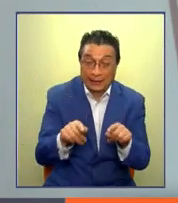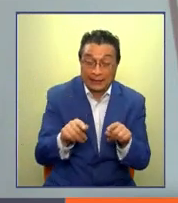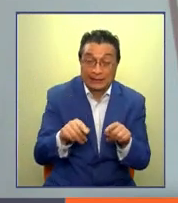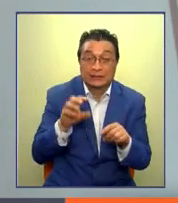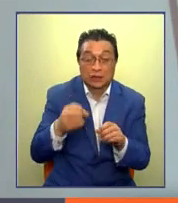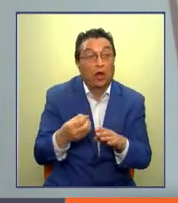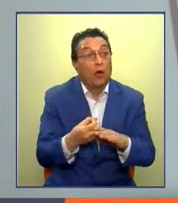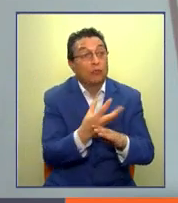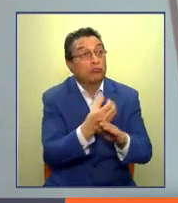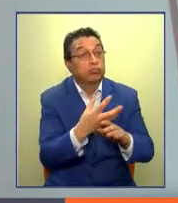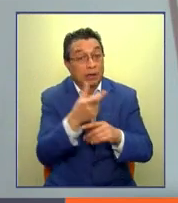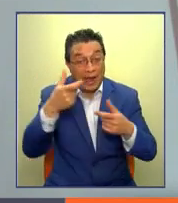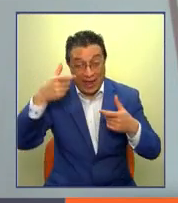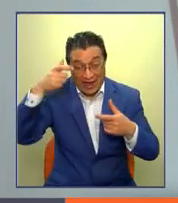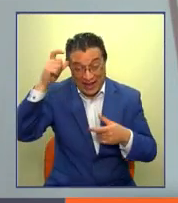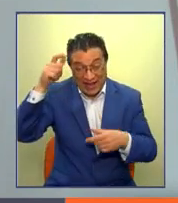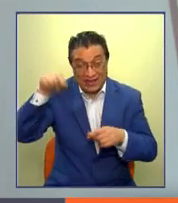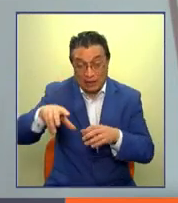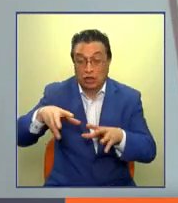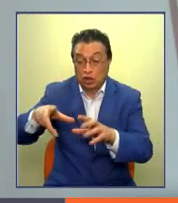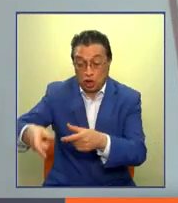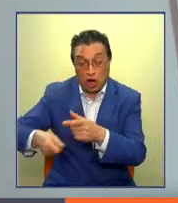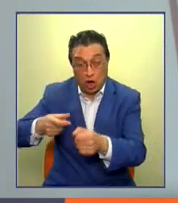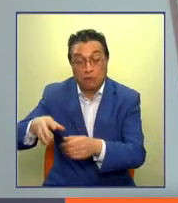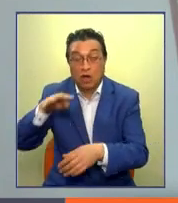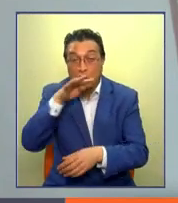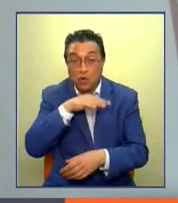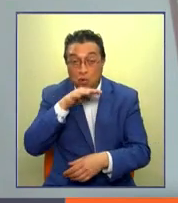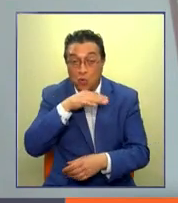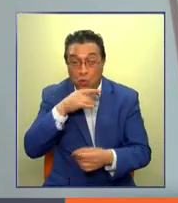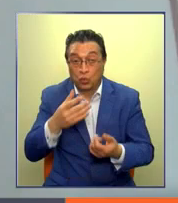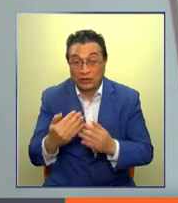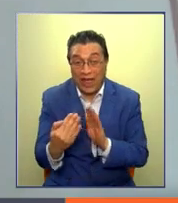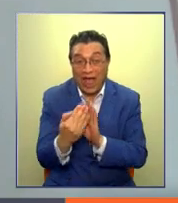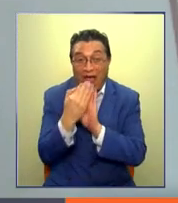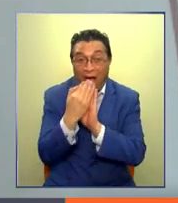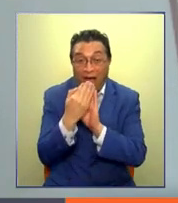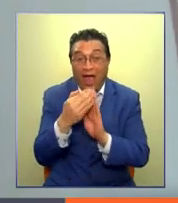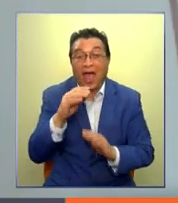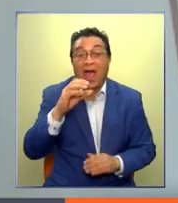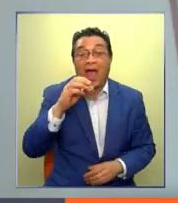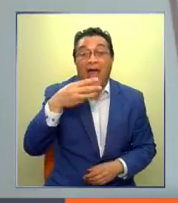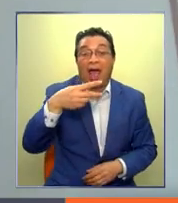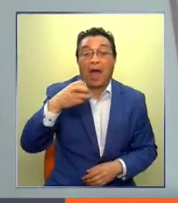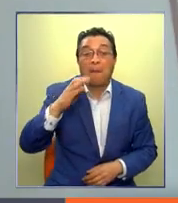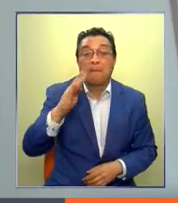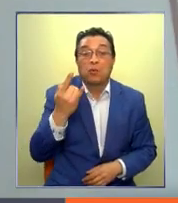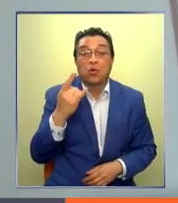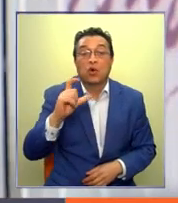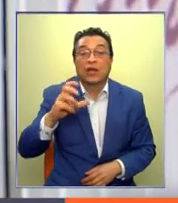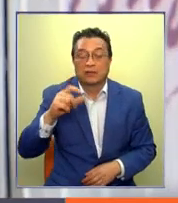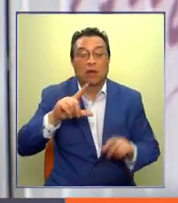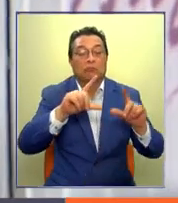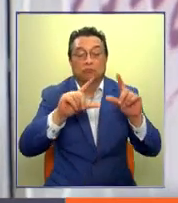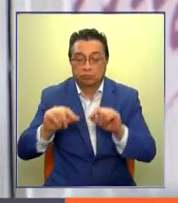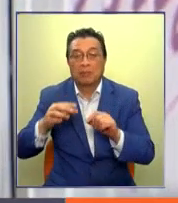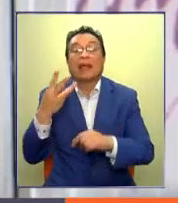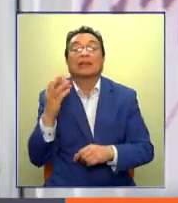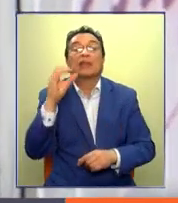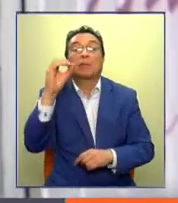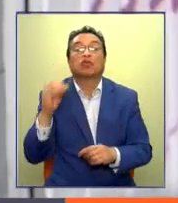metano de la carne que ellos generan y utilizan para la producción de sus hamburguesas se ha reducido hasta en un 30%. Yo sé que